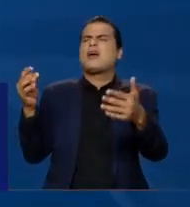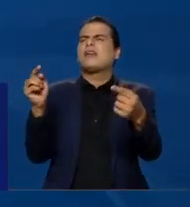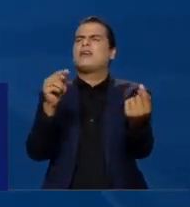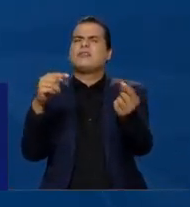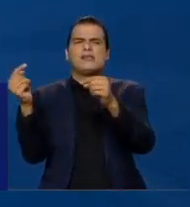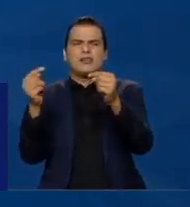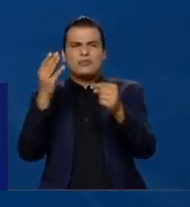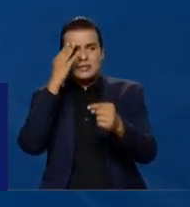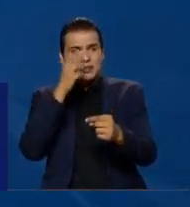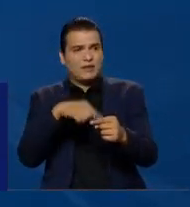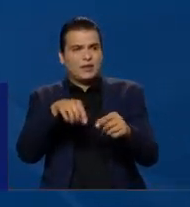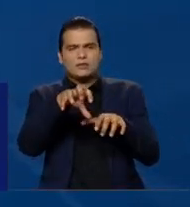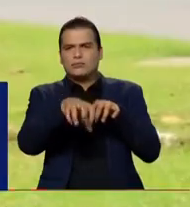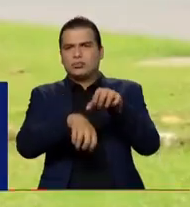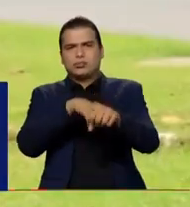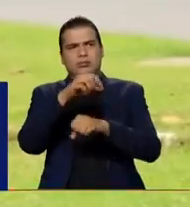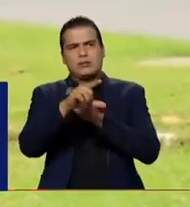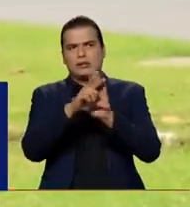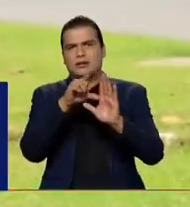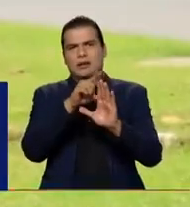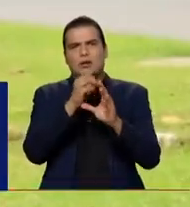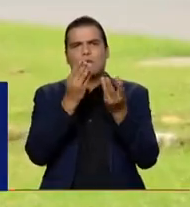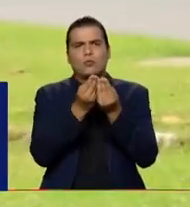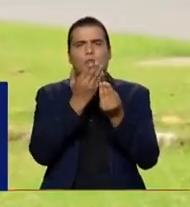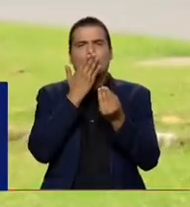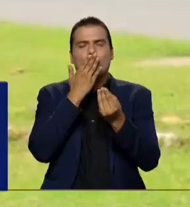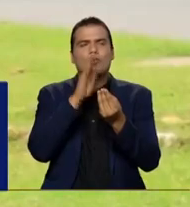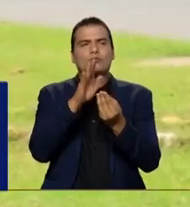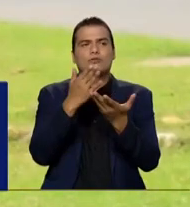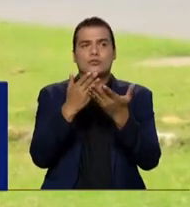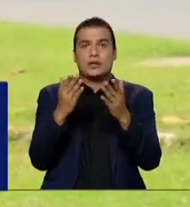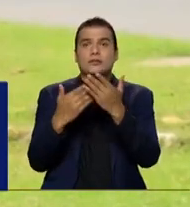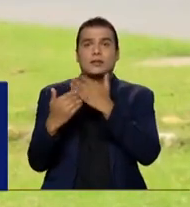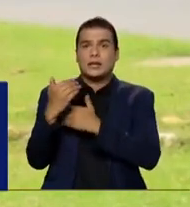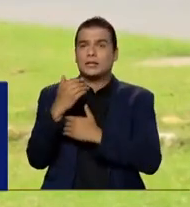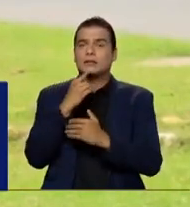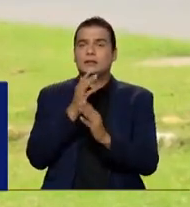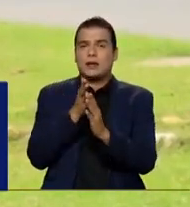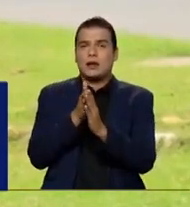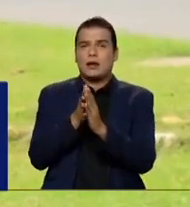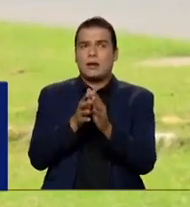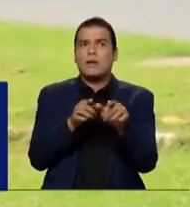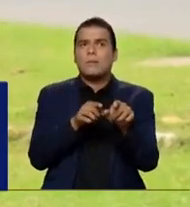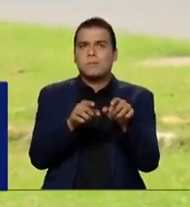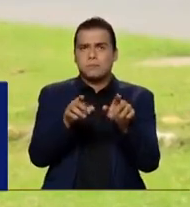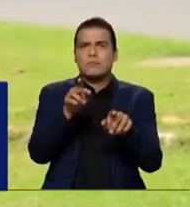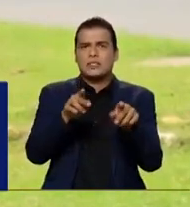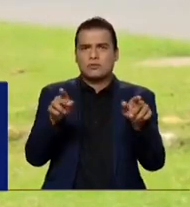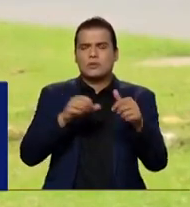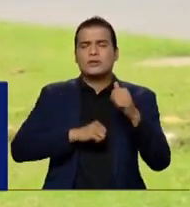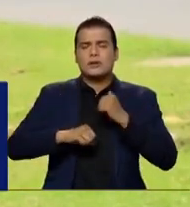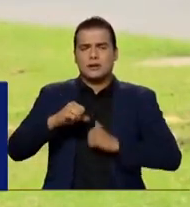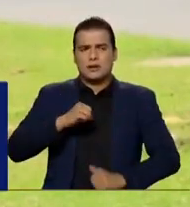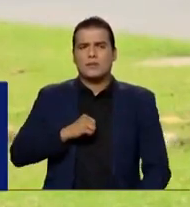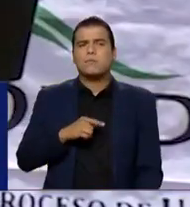siendo ocupados irregularmente por las comunidades indígenas. Se ha informado preliminarmente que hay varias personas